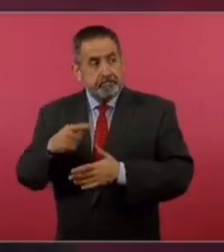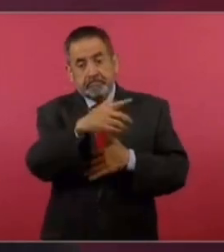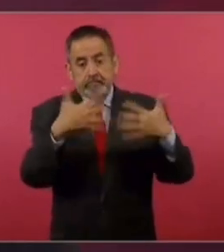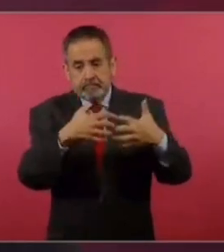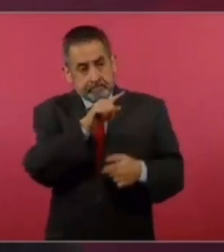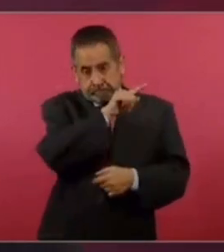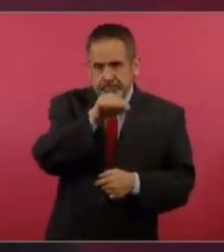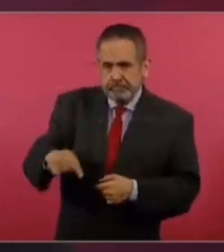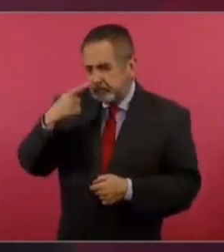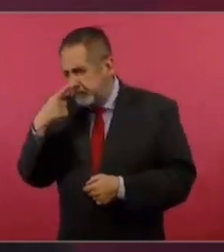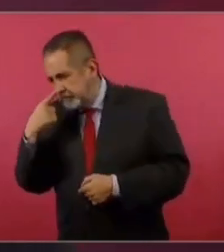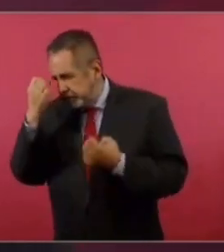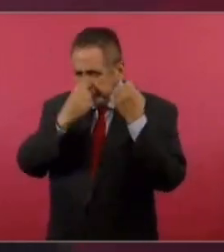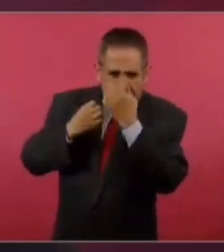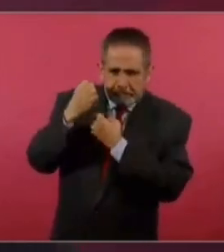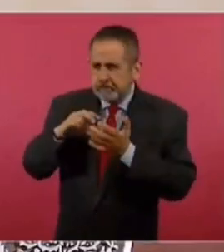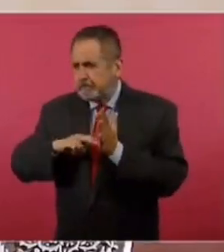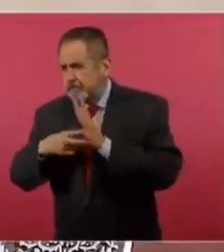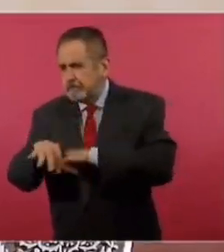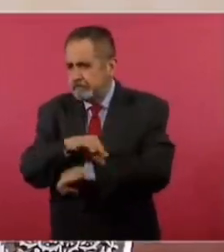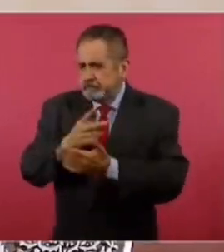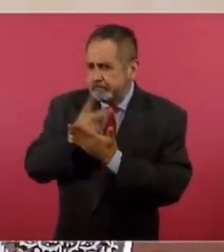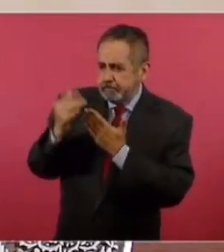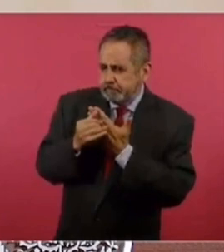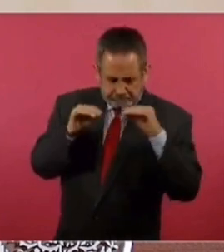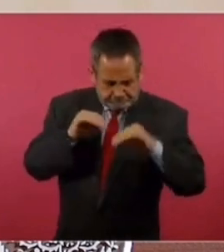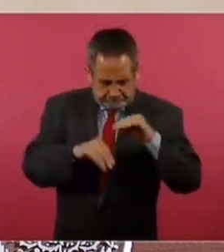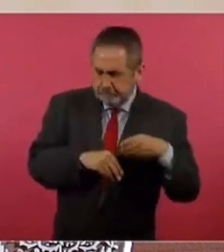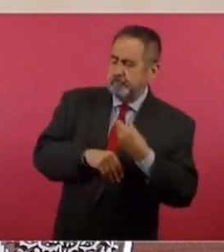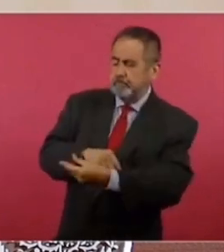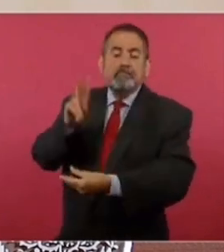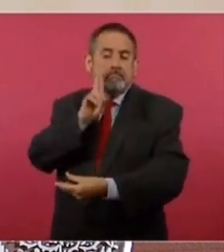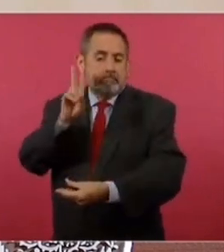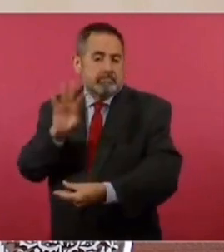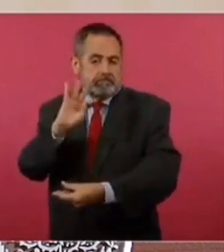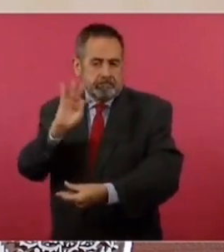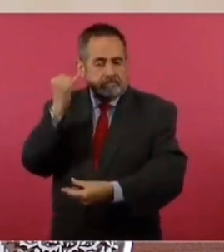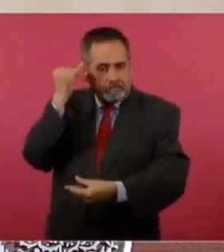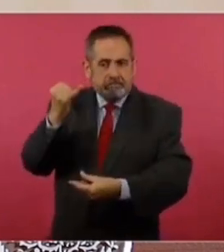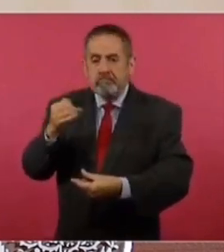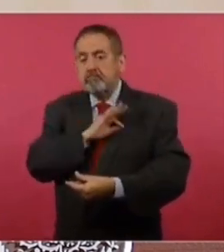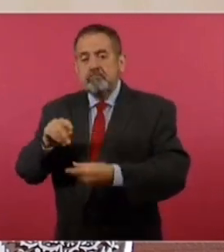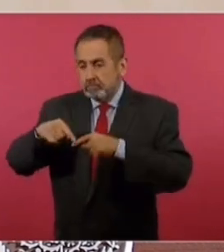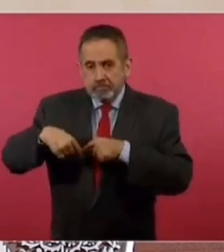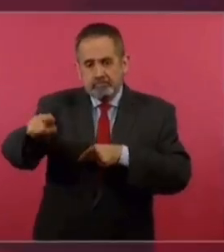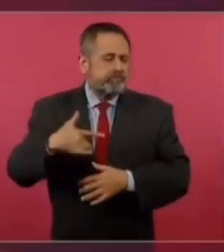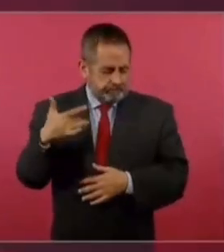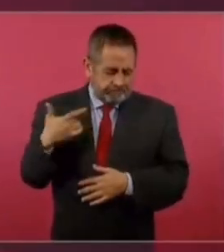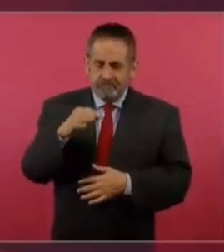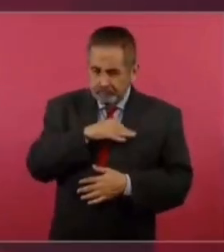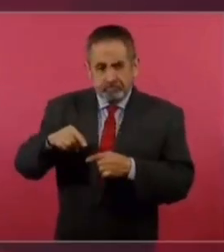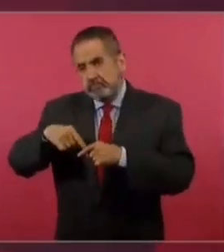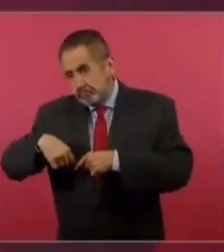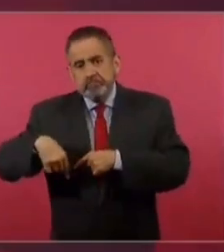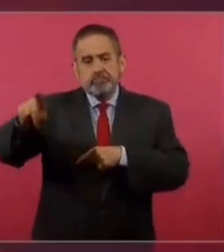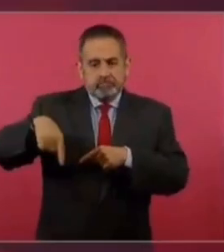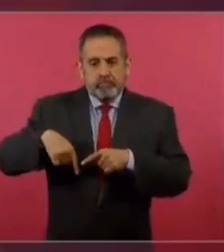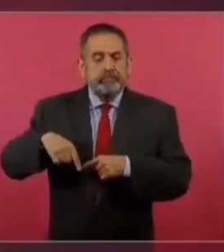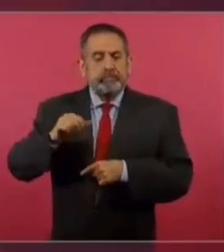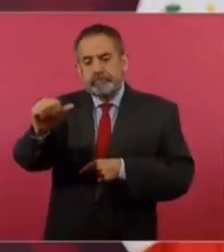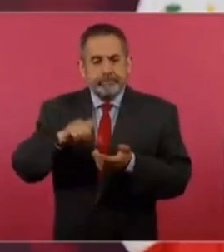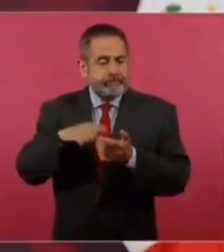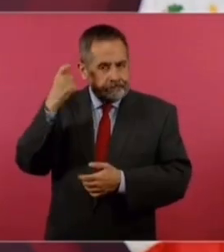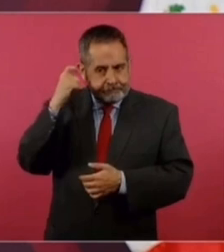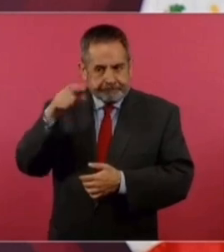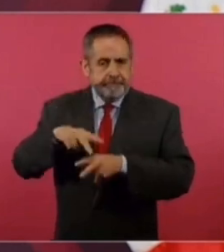empresa se compromete a hacer el proyecto para ver la viabilidad, que yo sostengo que la tiene, y